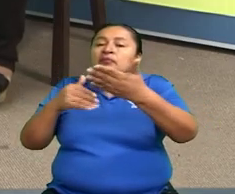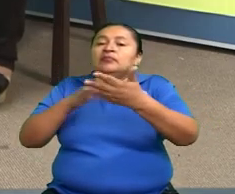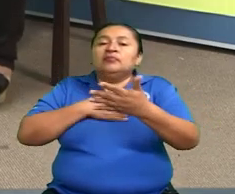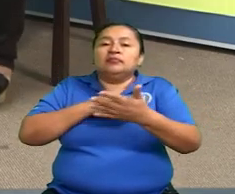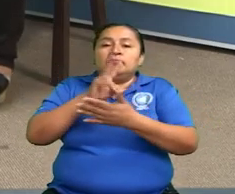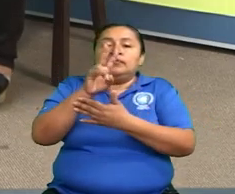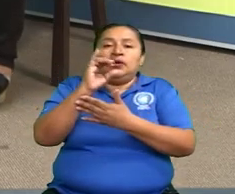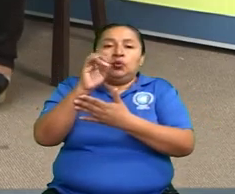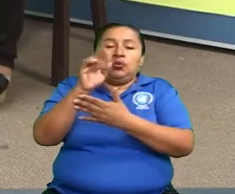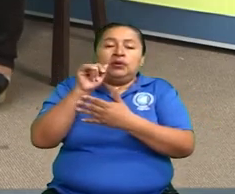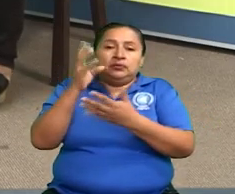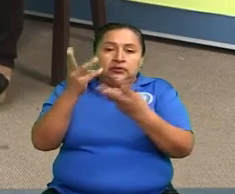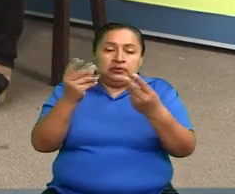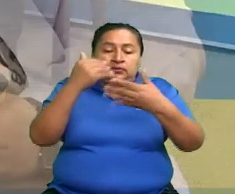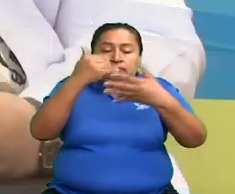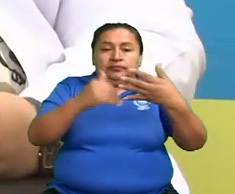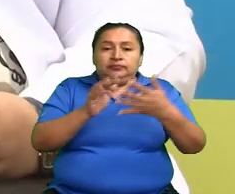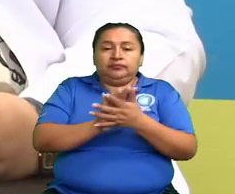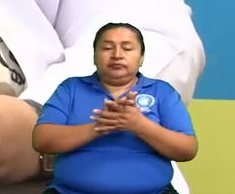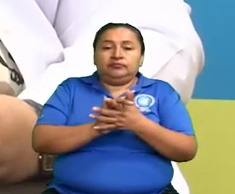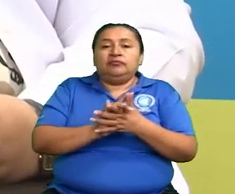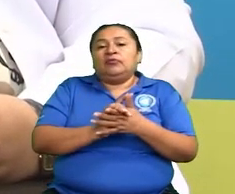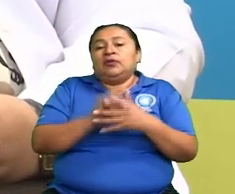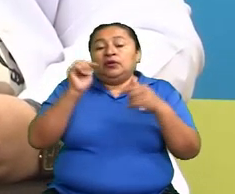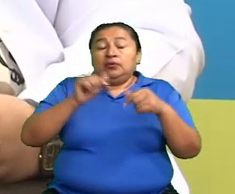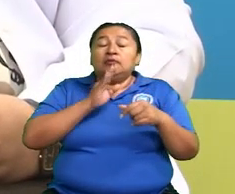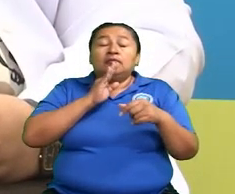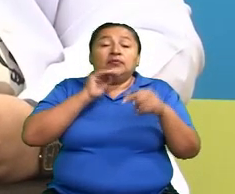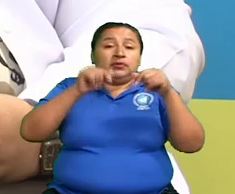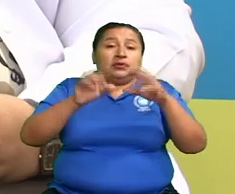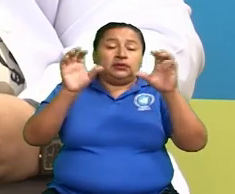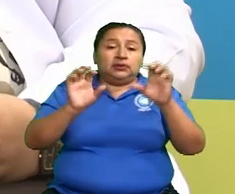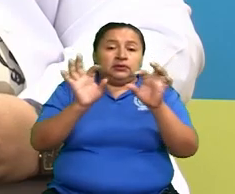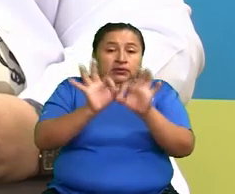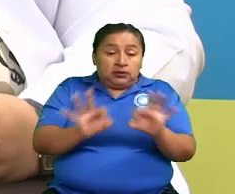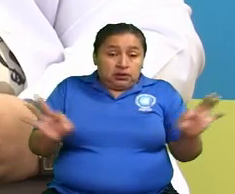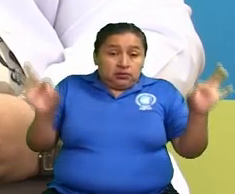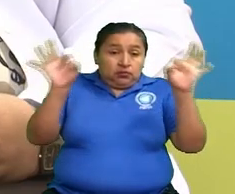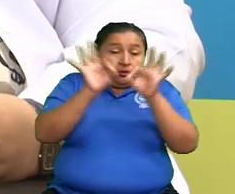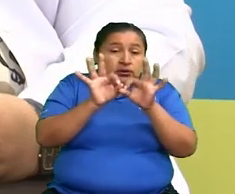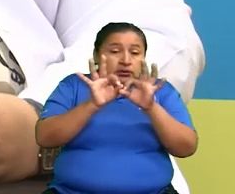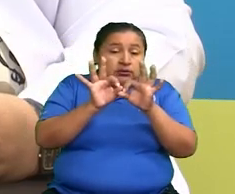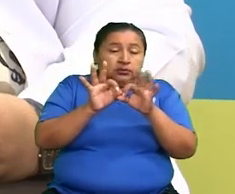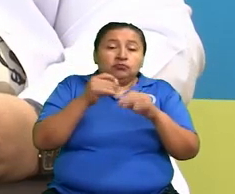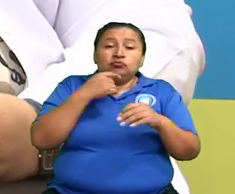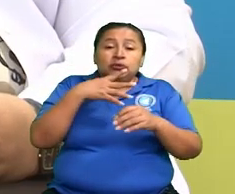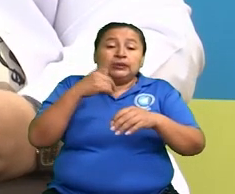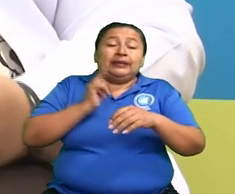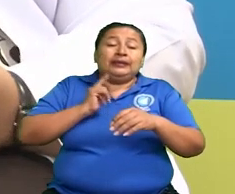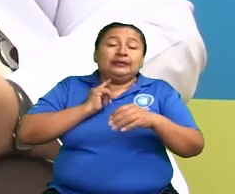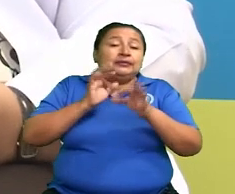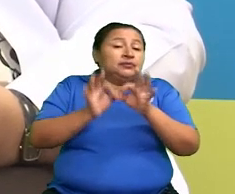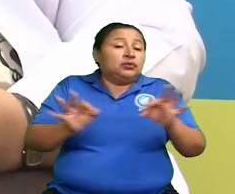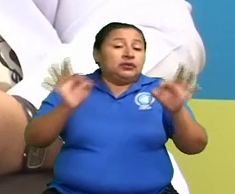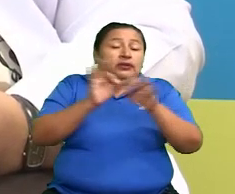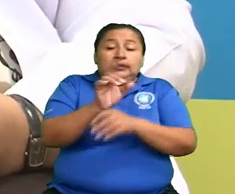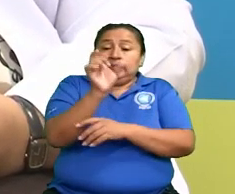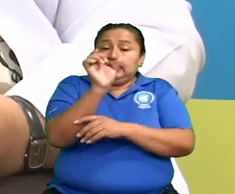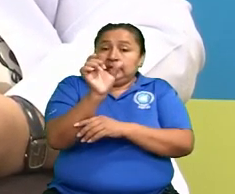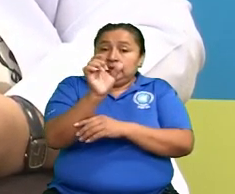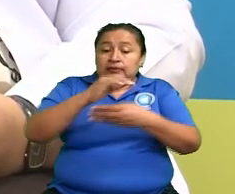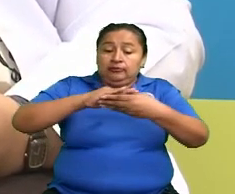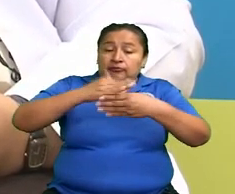Bueno, yo les voy a hablar esta tarde, ¿verdad?, de lo que es la importancia del portar el carnet de